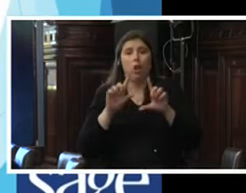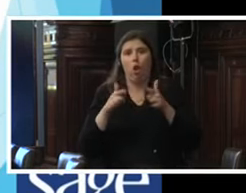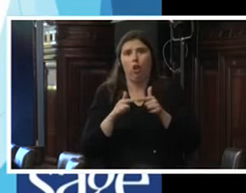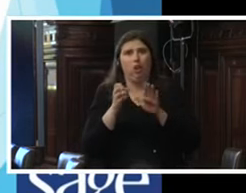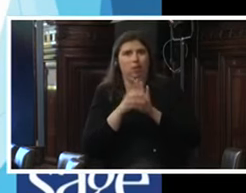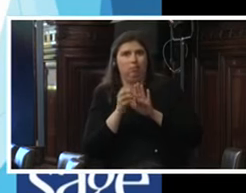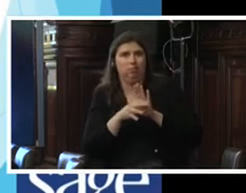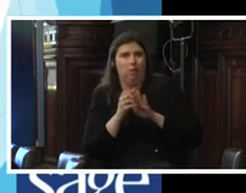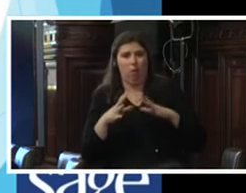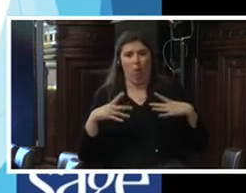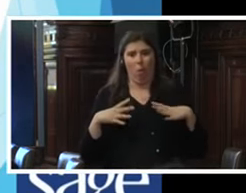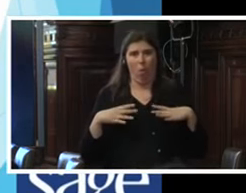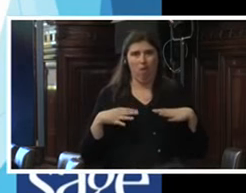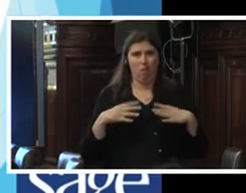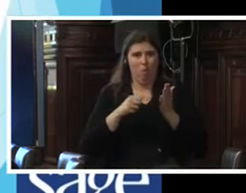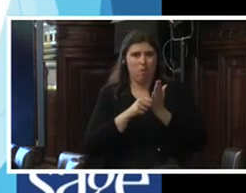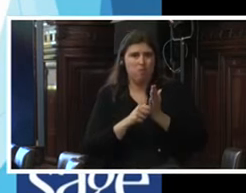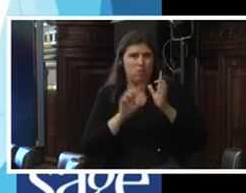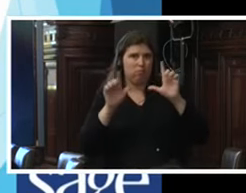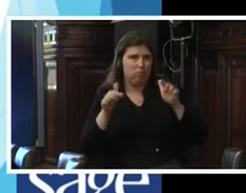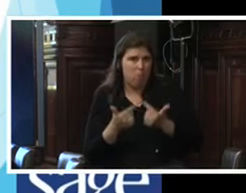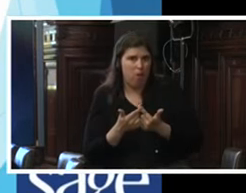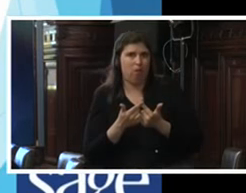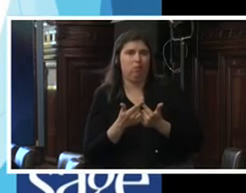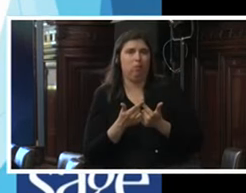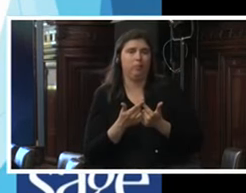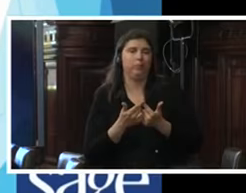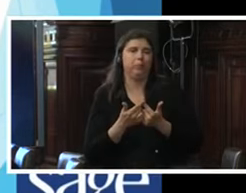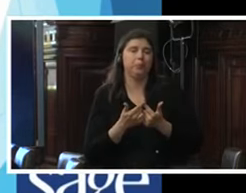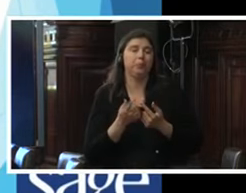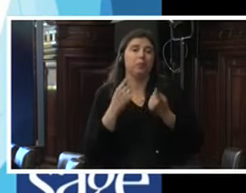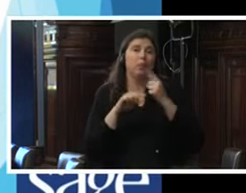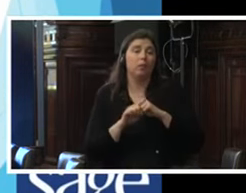en mi vida